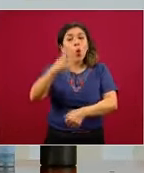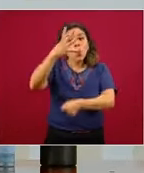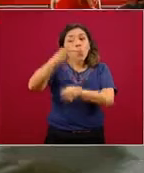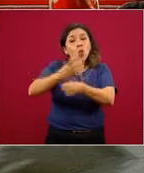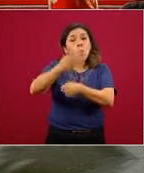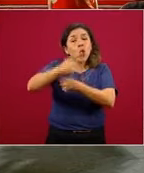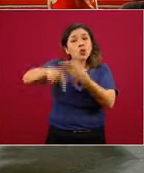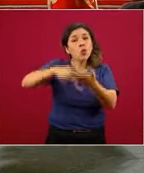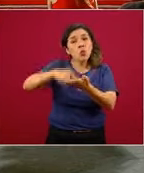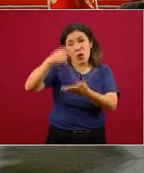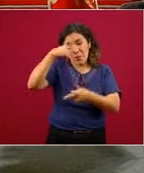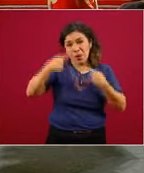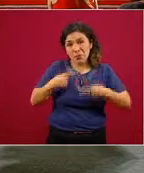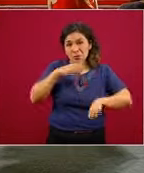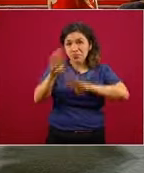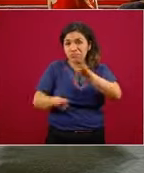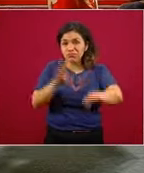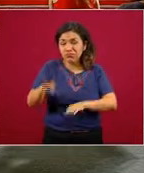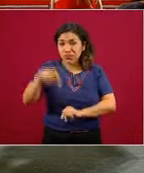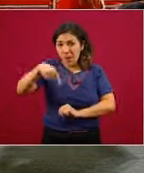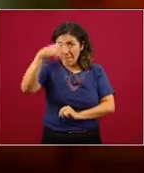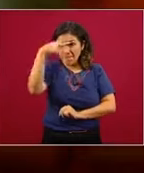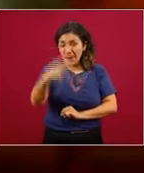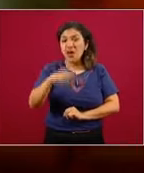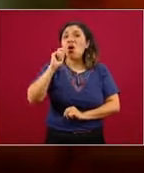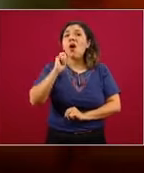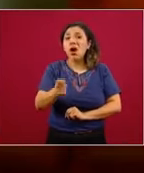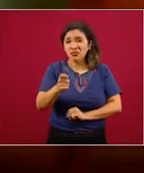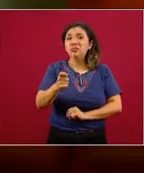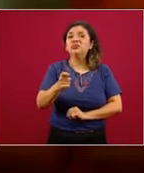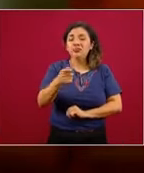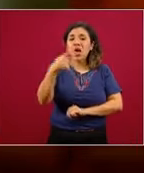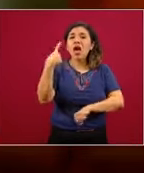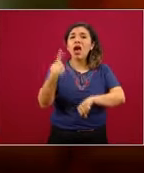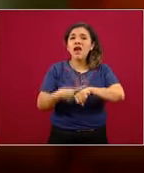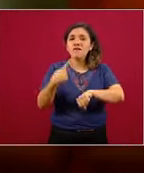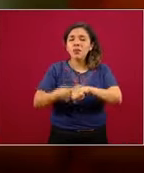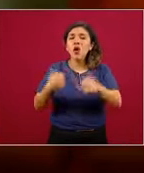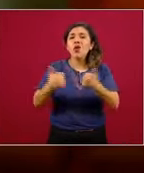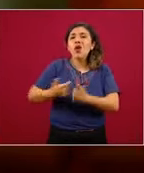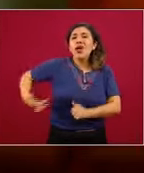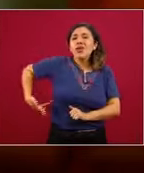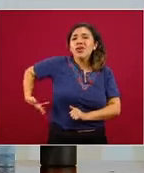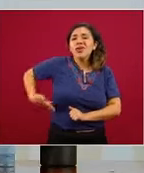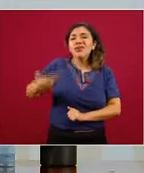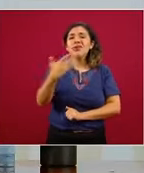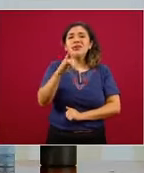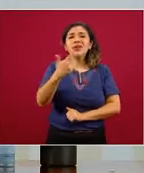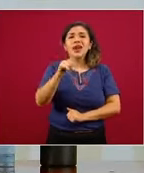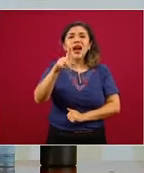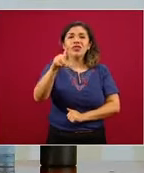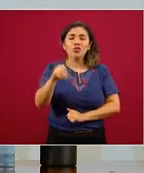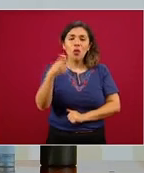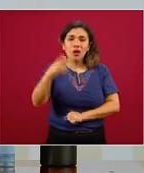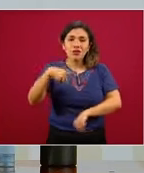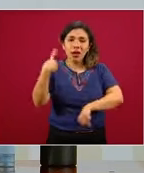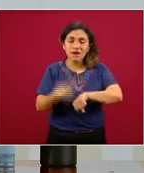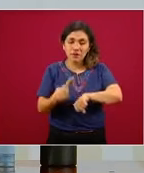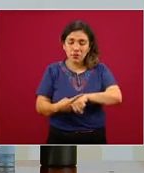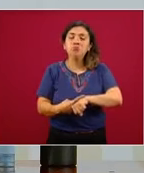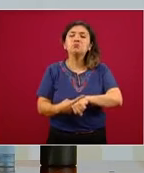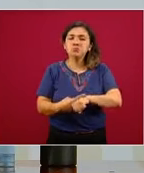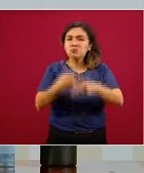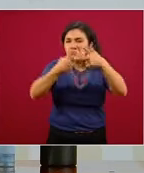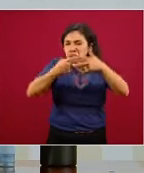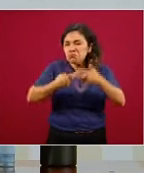causa general de mortalidad en México son los trastornos crónicos del hígado, la enfermedad crónica del hígado. Y se